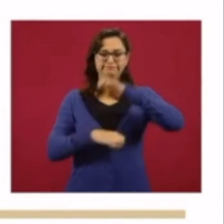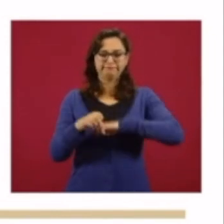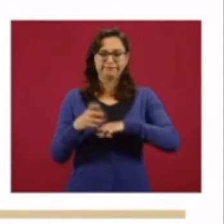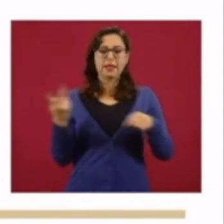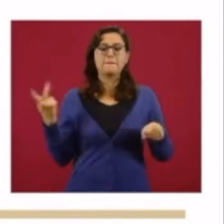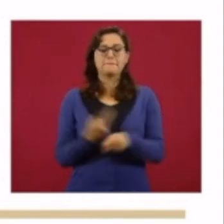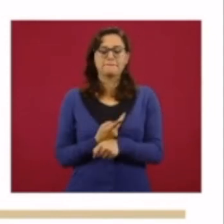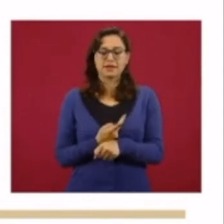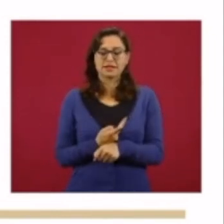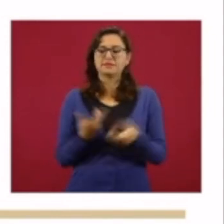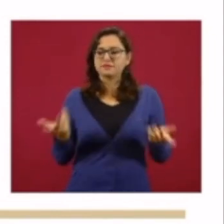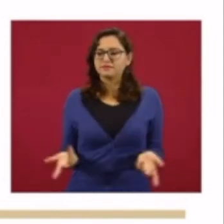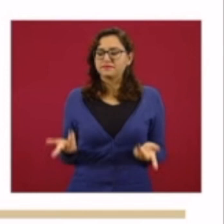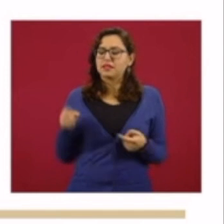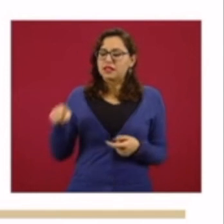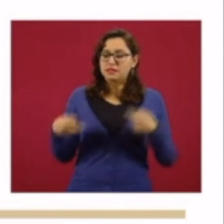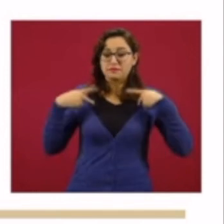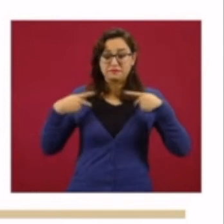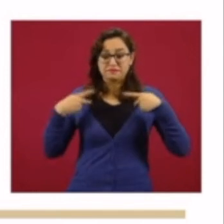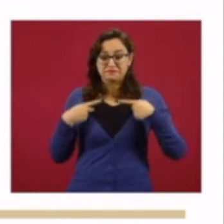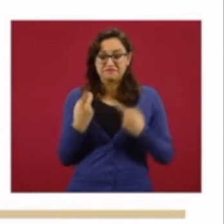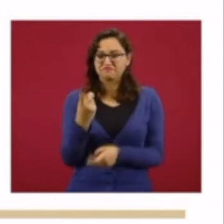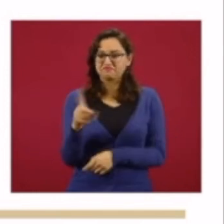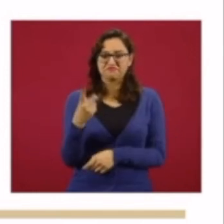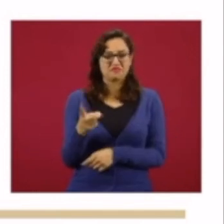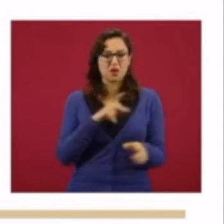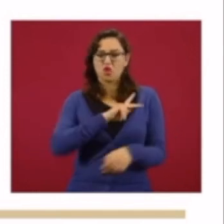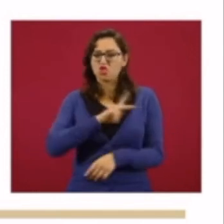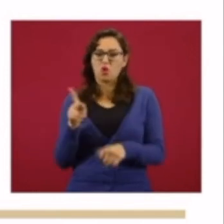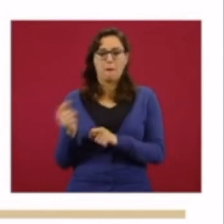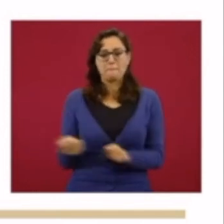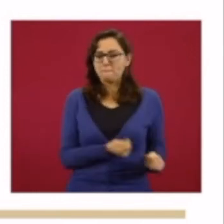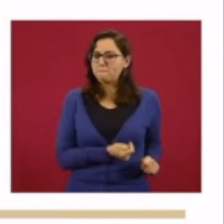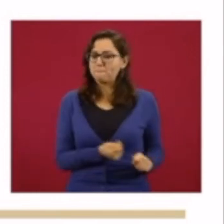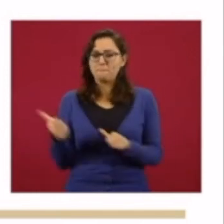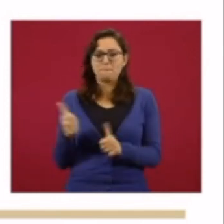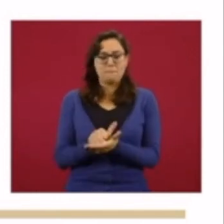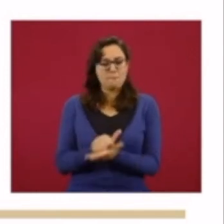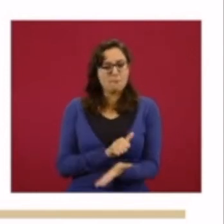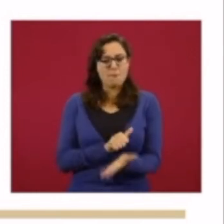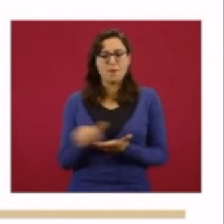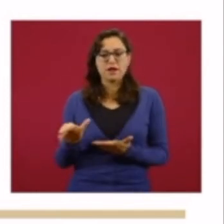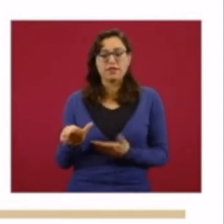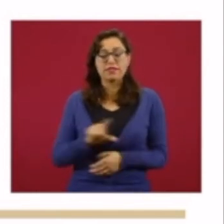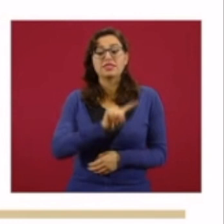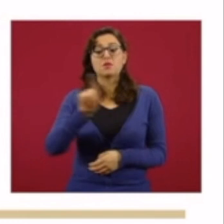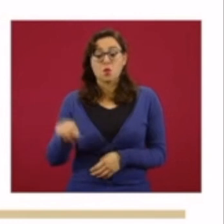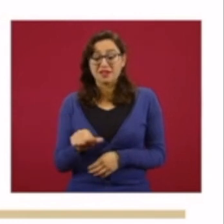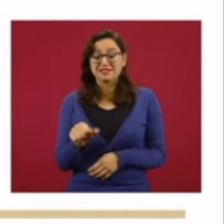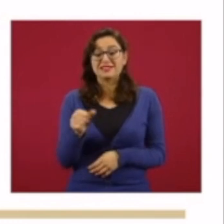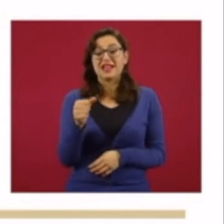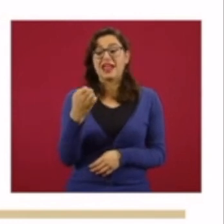o dar de baja a los trabajadores en diciembre y recontratarlos a finales de enero o febrero